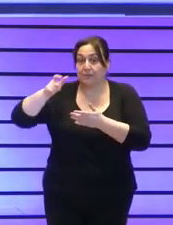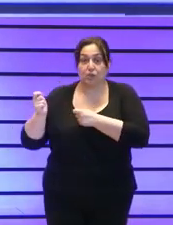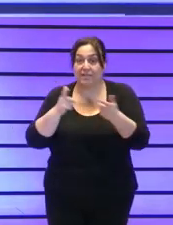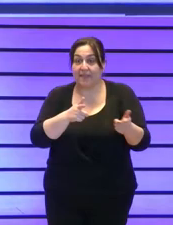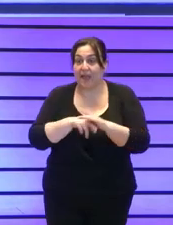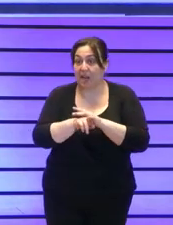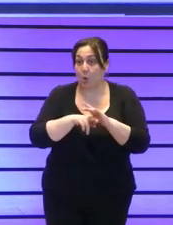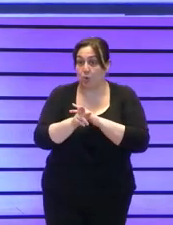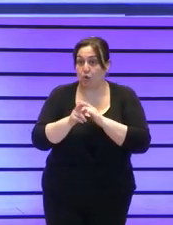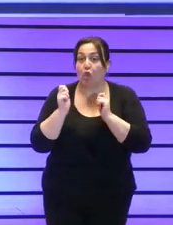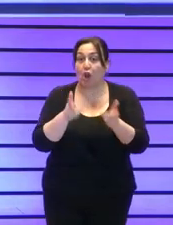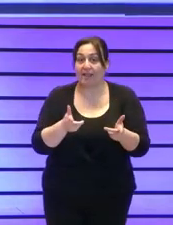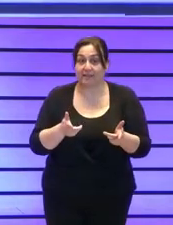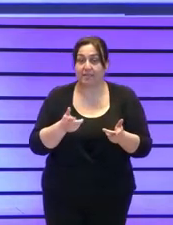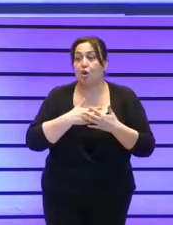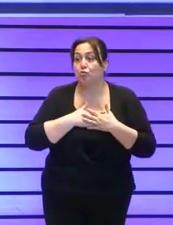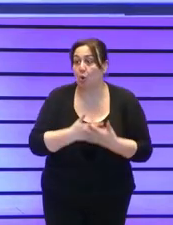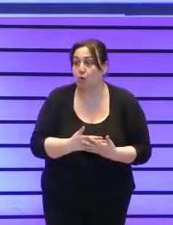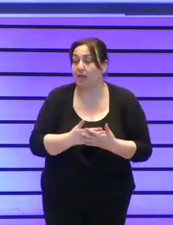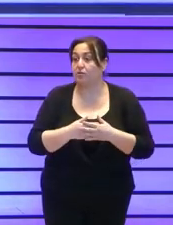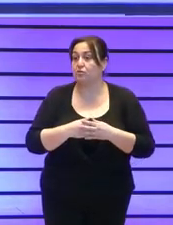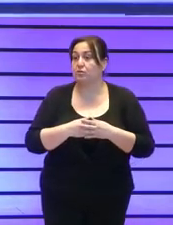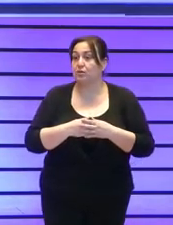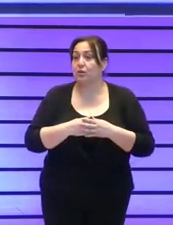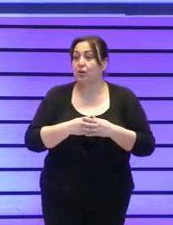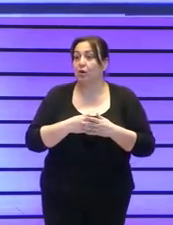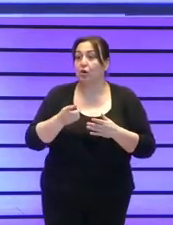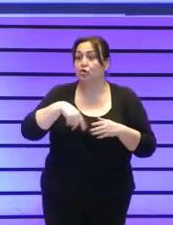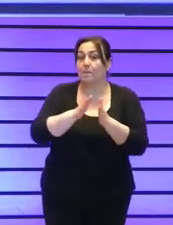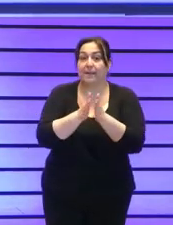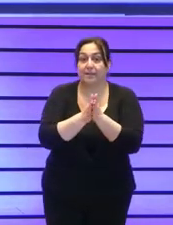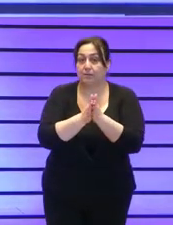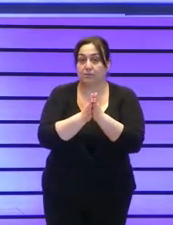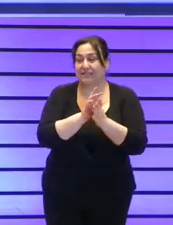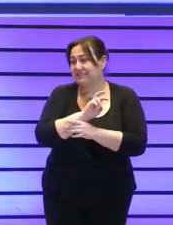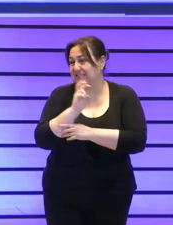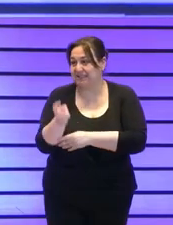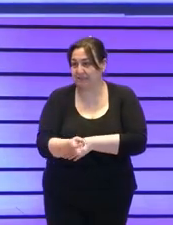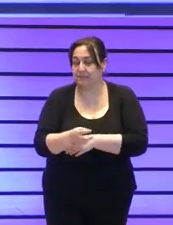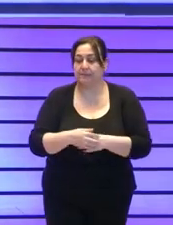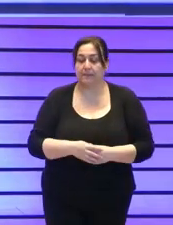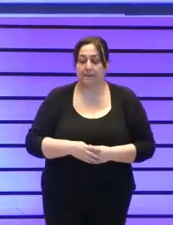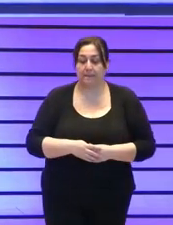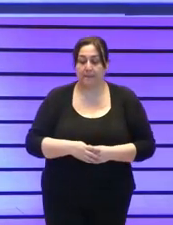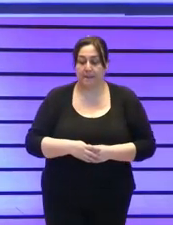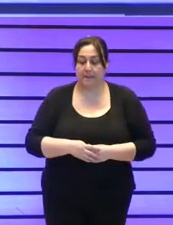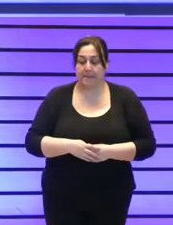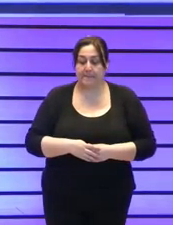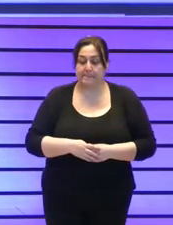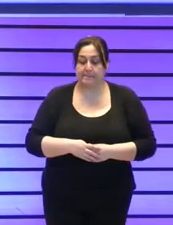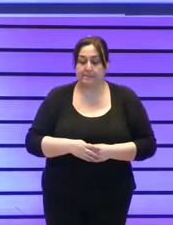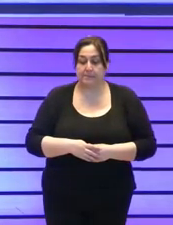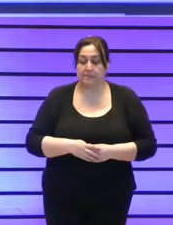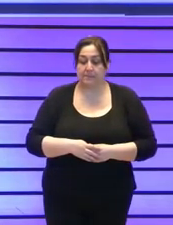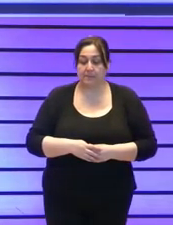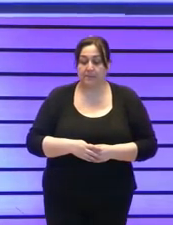recursos, los donantes, los voluntarios, los partners, etcétera, etcétera, ¿no? Entonces, yo